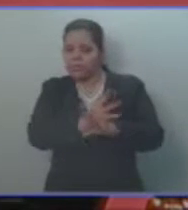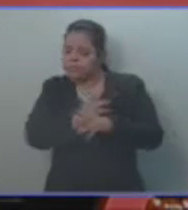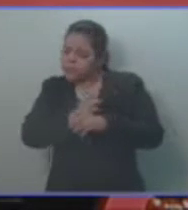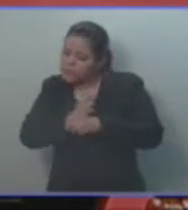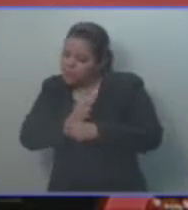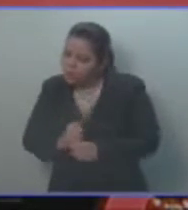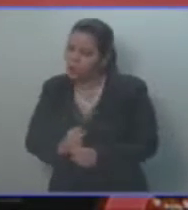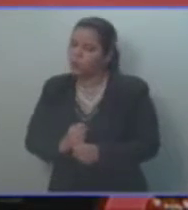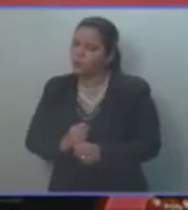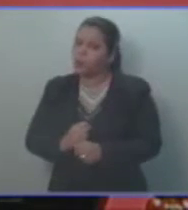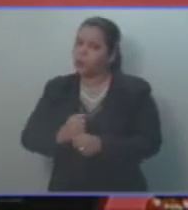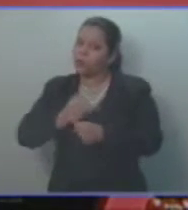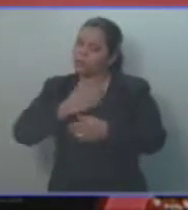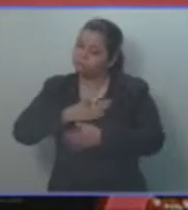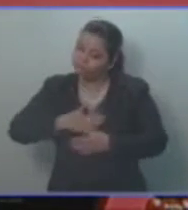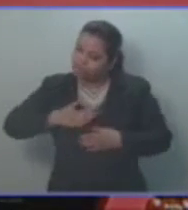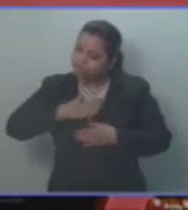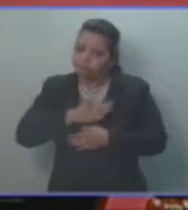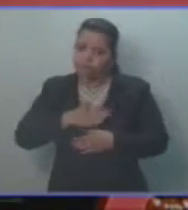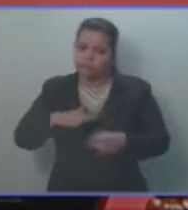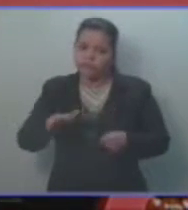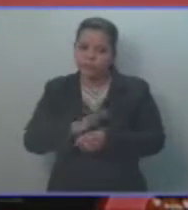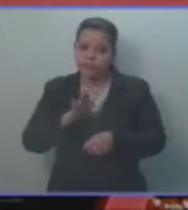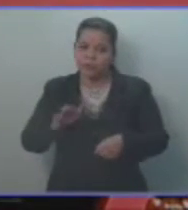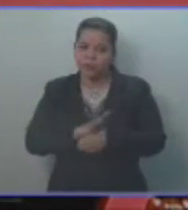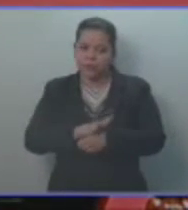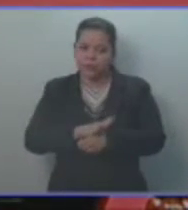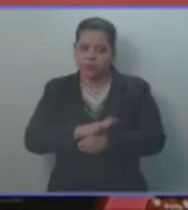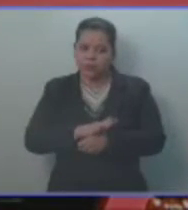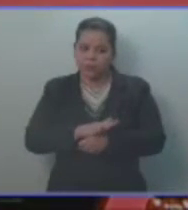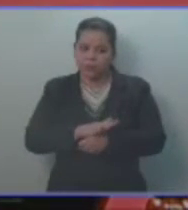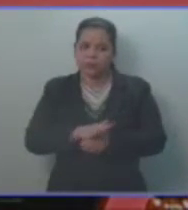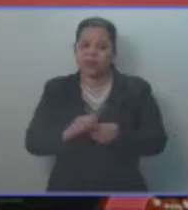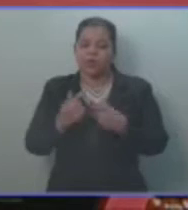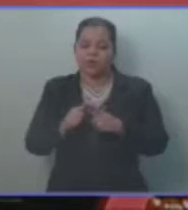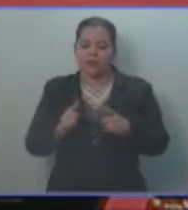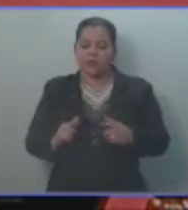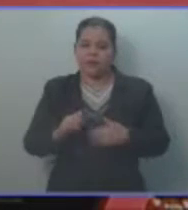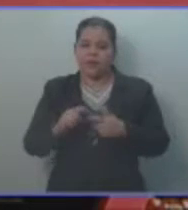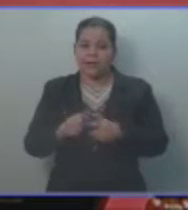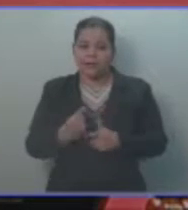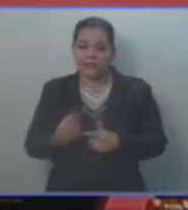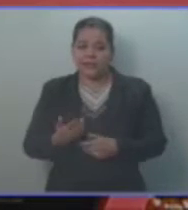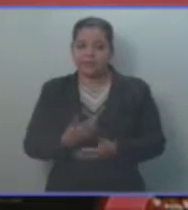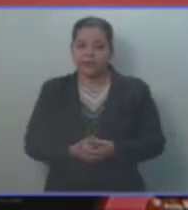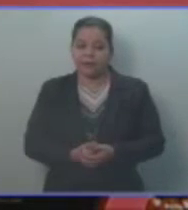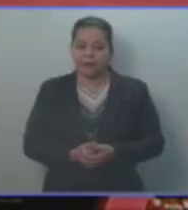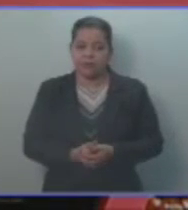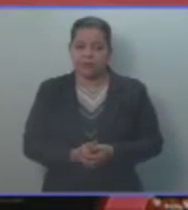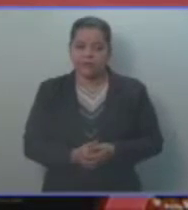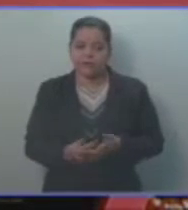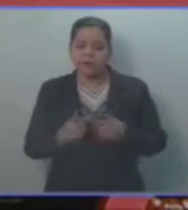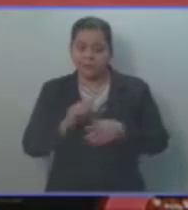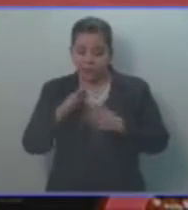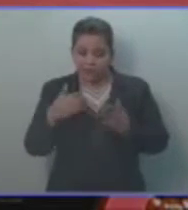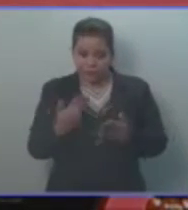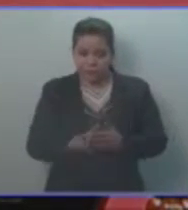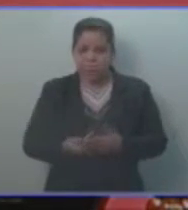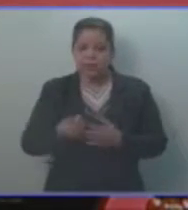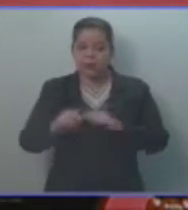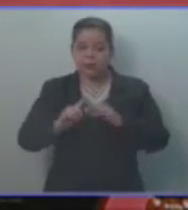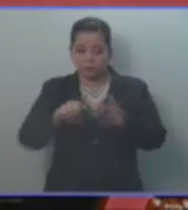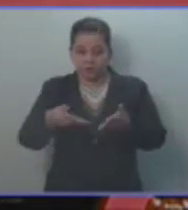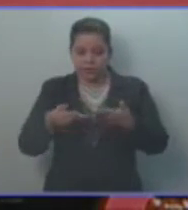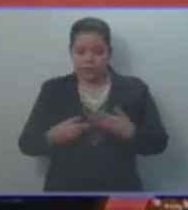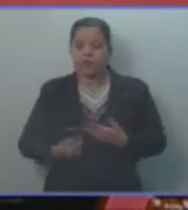asegurar el goce pleno y en condiciones de igualdad de todos los derechos humanos y libertades fundamentales